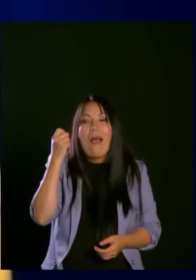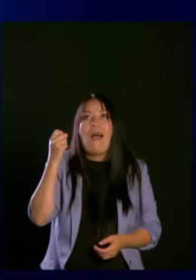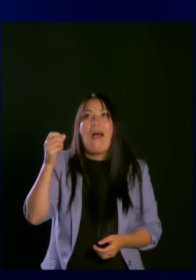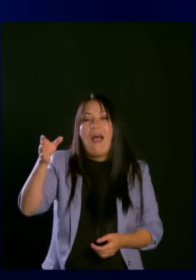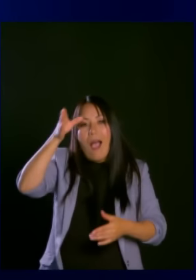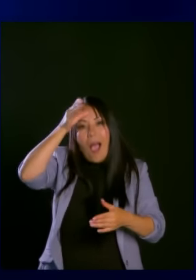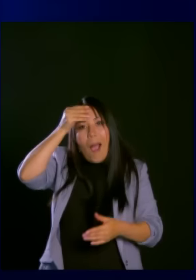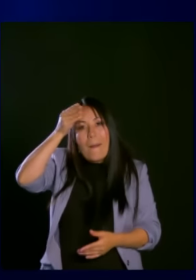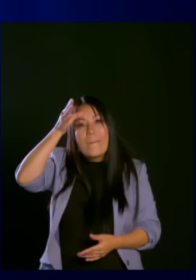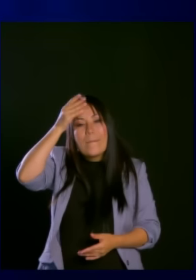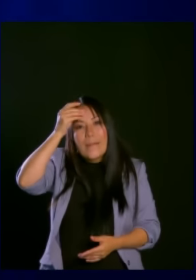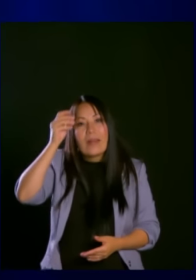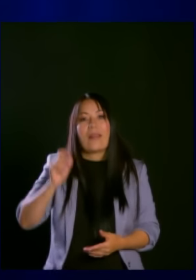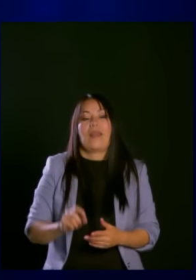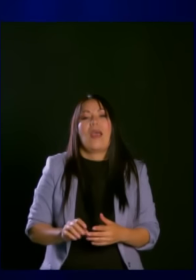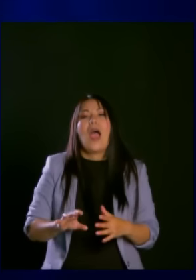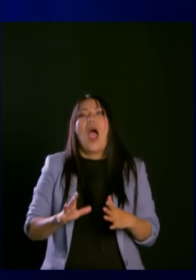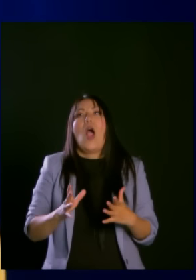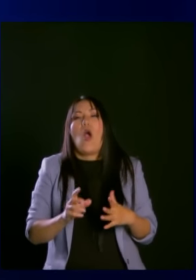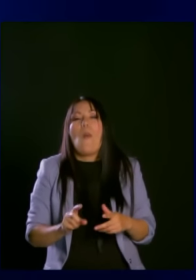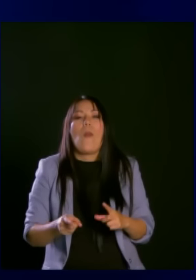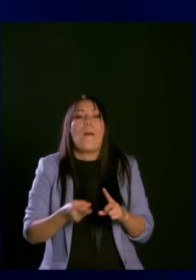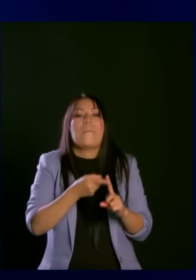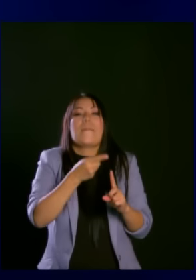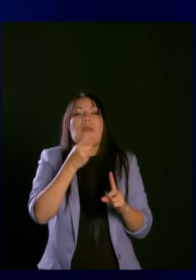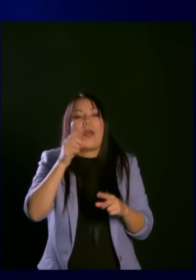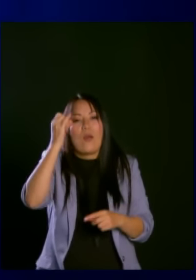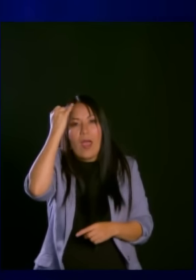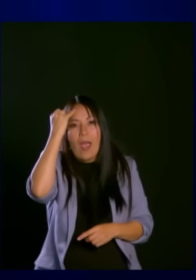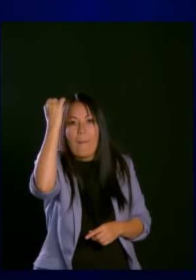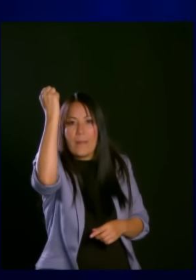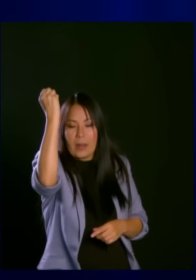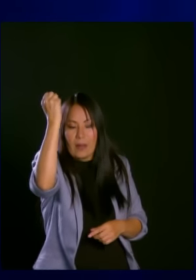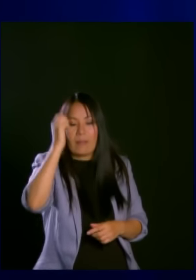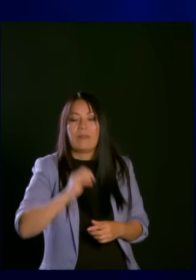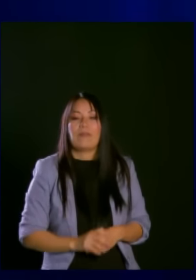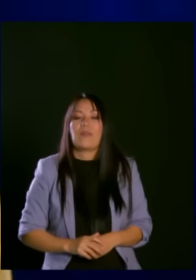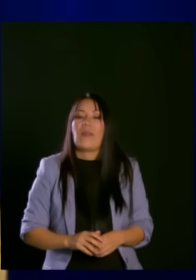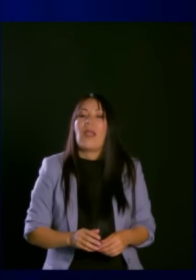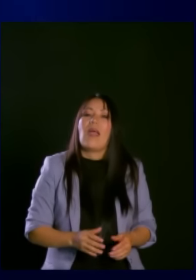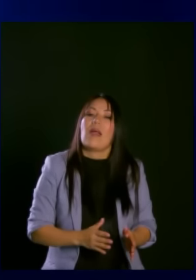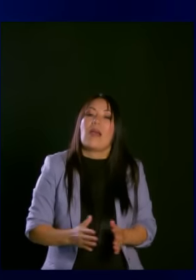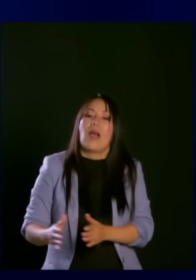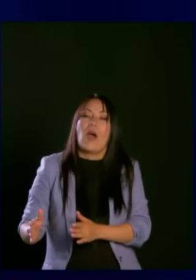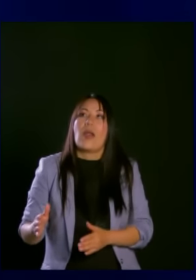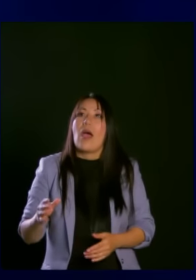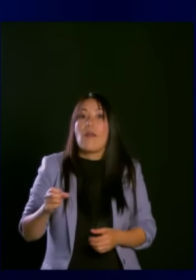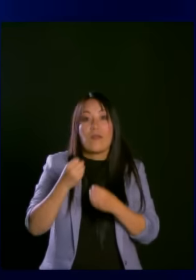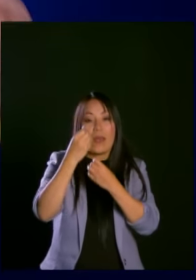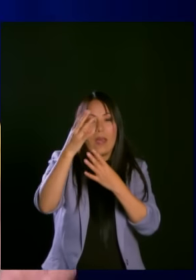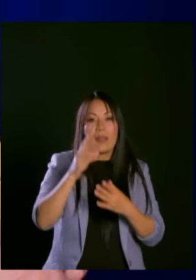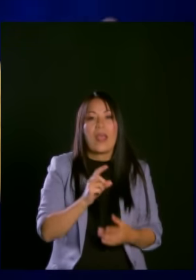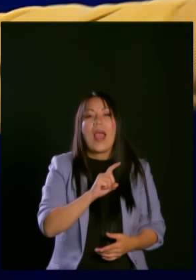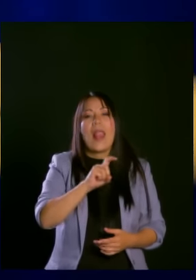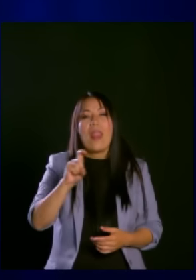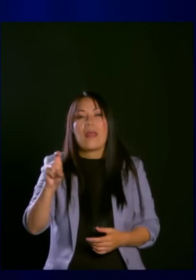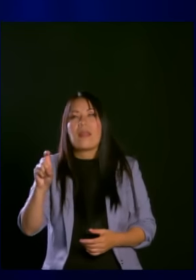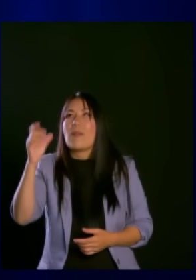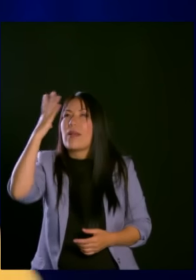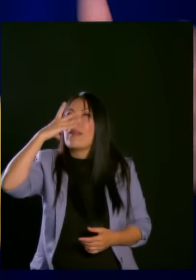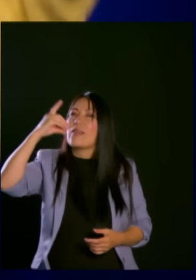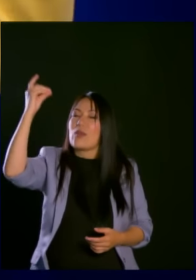de esto. Pero hay otro tema que yo quiero tratar hoy, que es el que el Señor me estuvo ministrando toda esta semana y que quiero